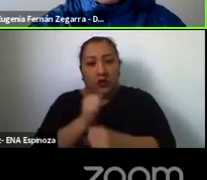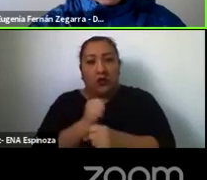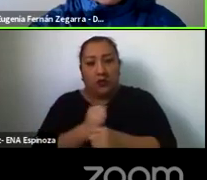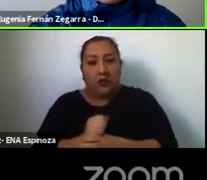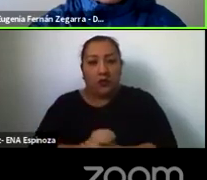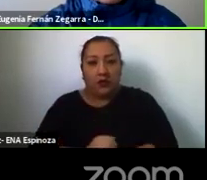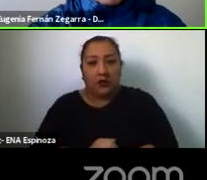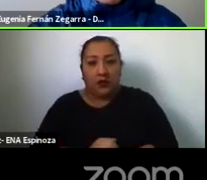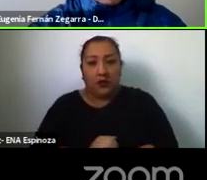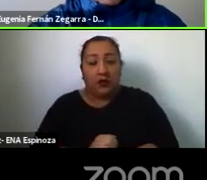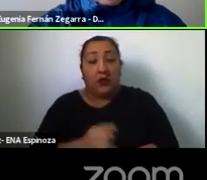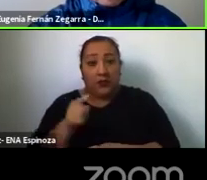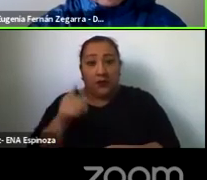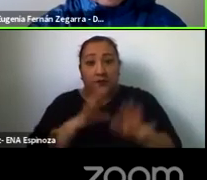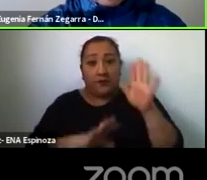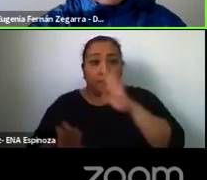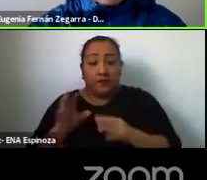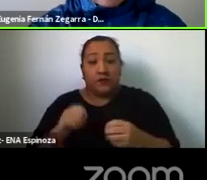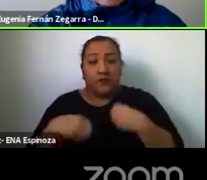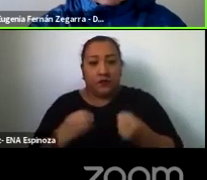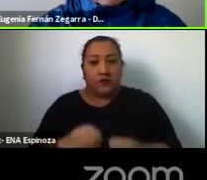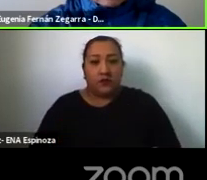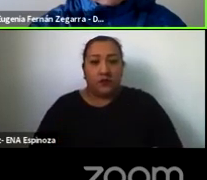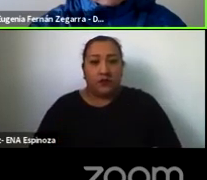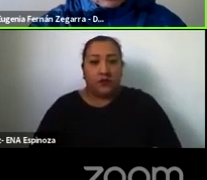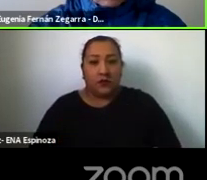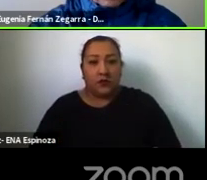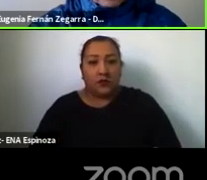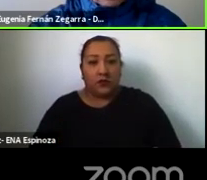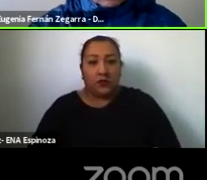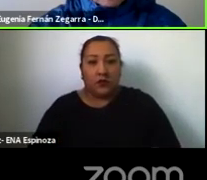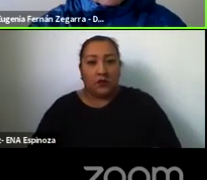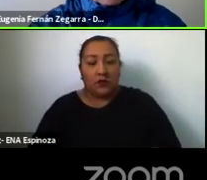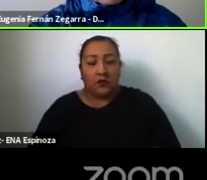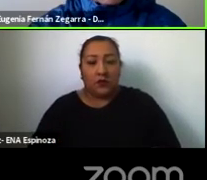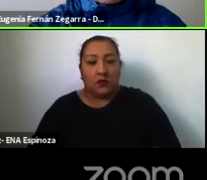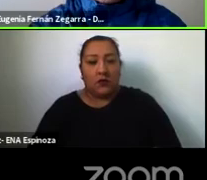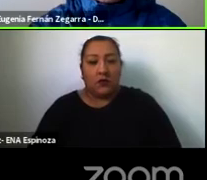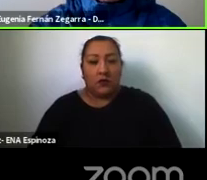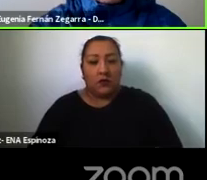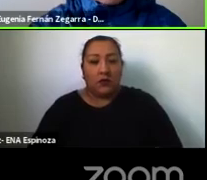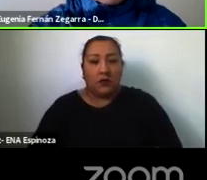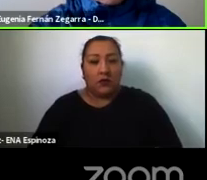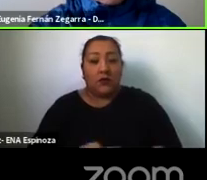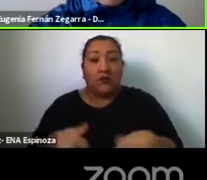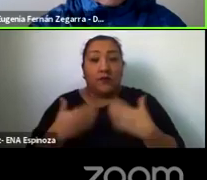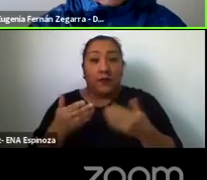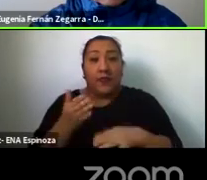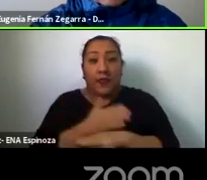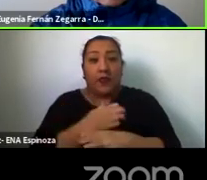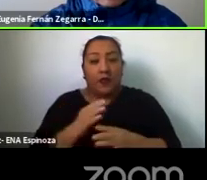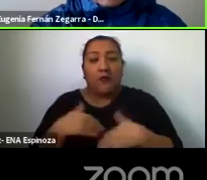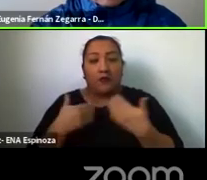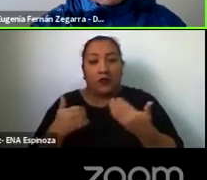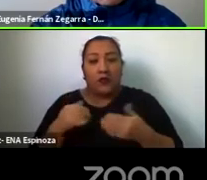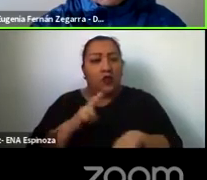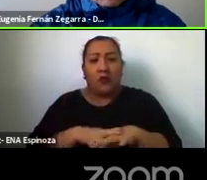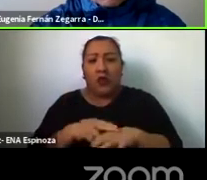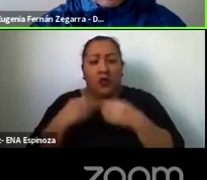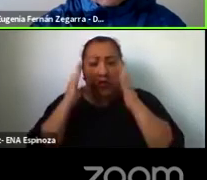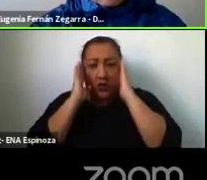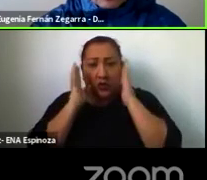una preocupación porque tiene que entregarse la obra lo antes posible y sobre todo tiene que entrar